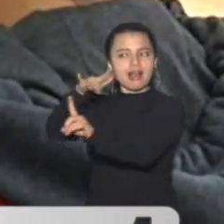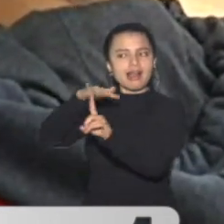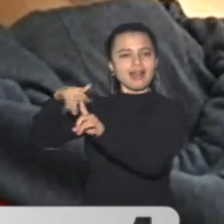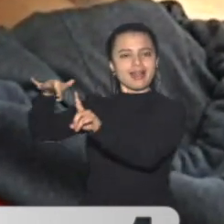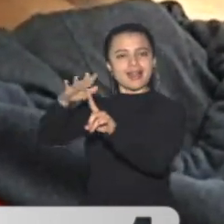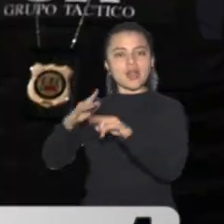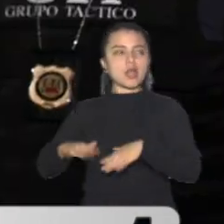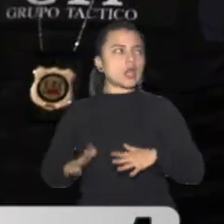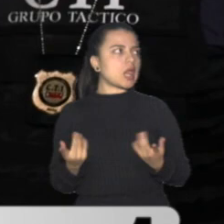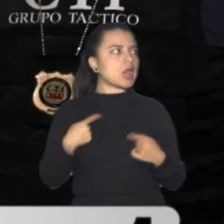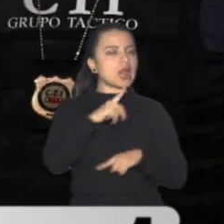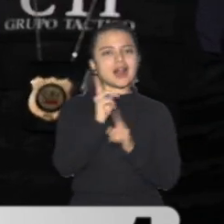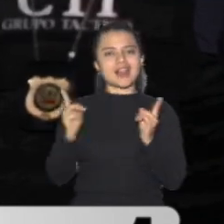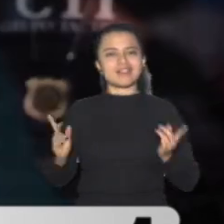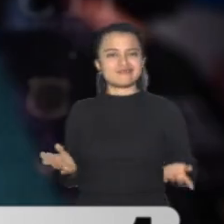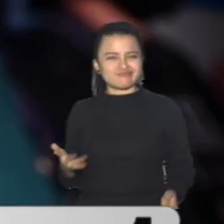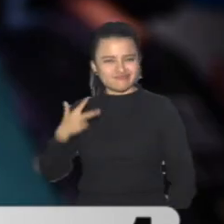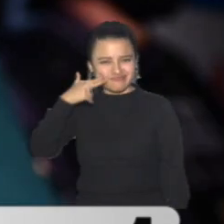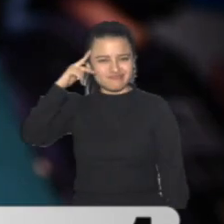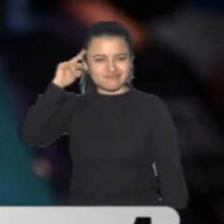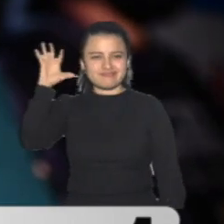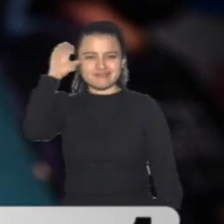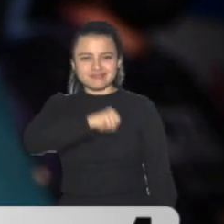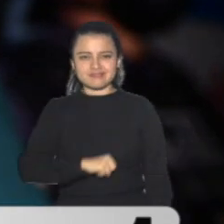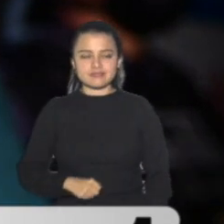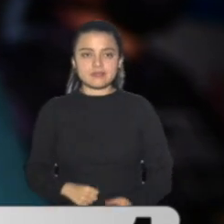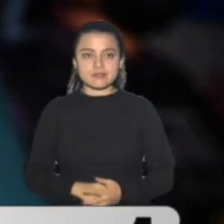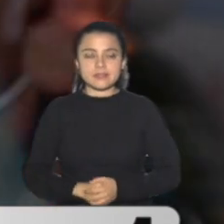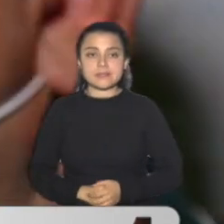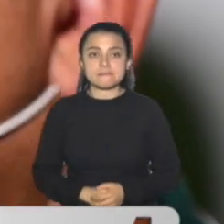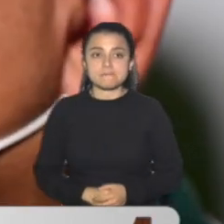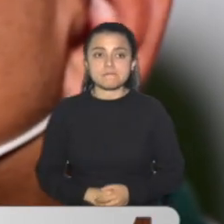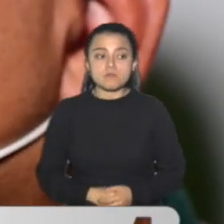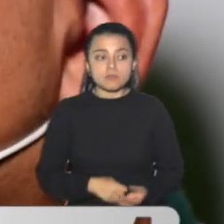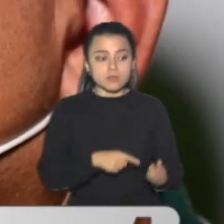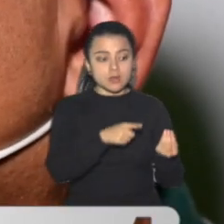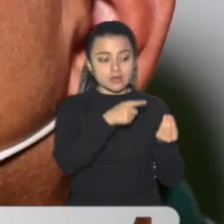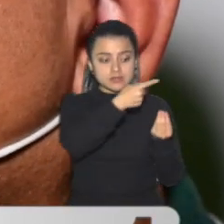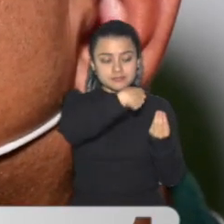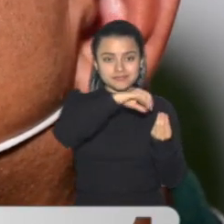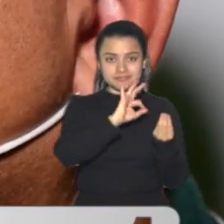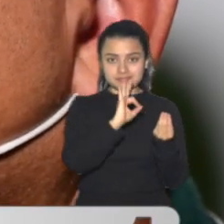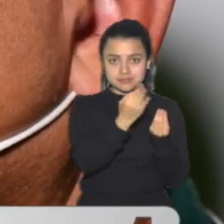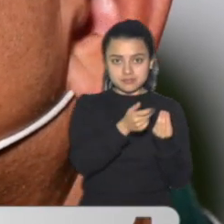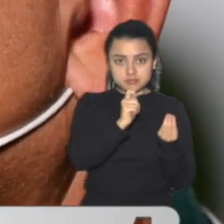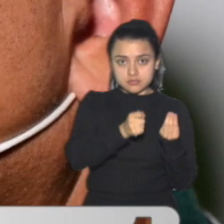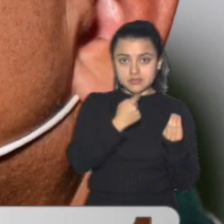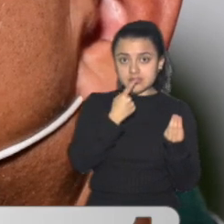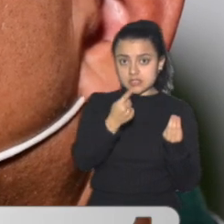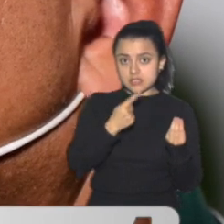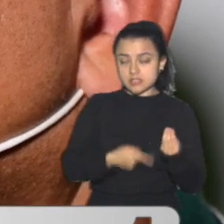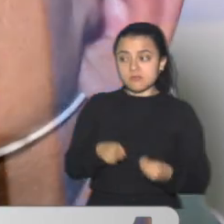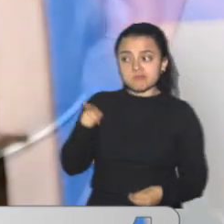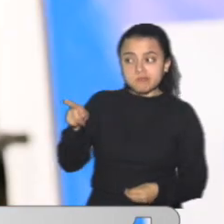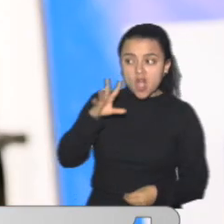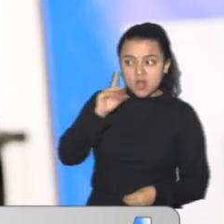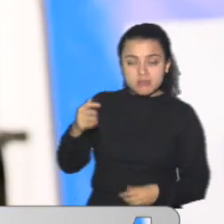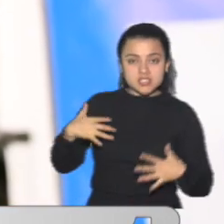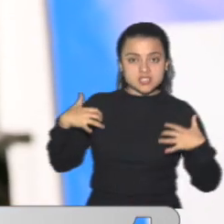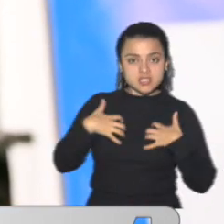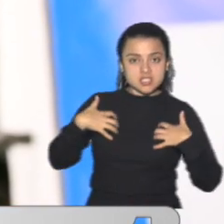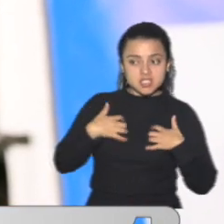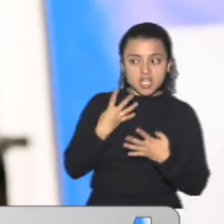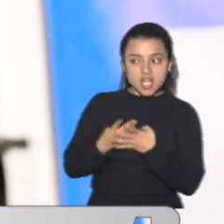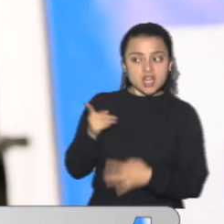colombiana este señor el abogado de las familias explicó que alias manolo se encuentra en una cárcel de valledupar y las audiencias son virtuales